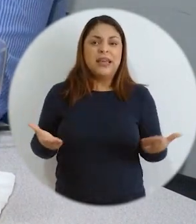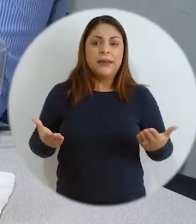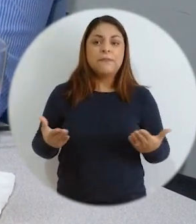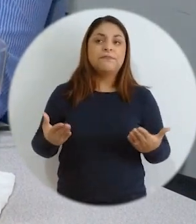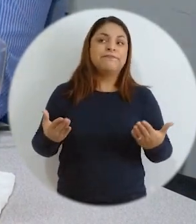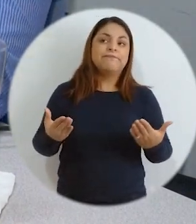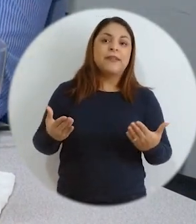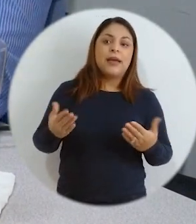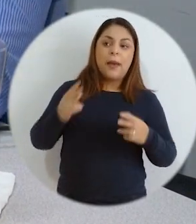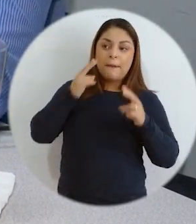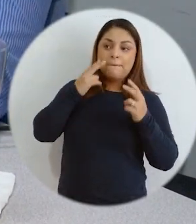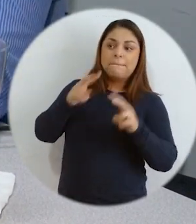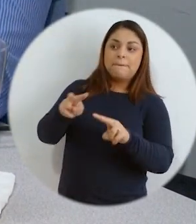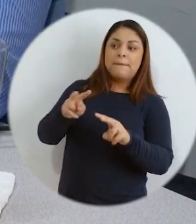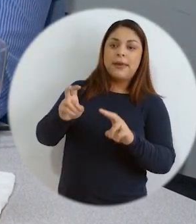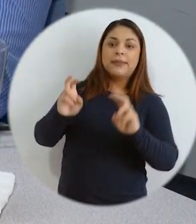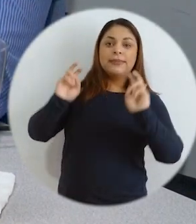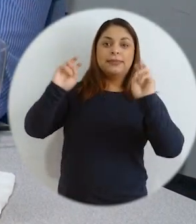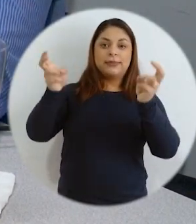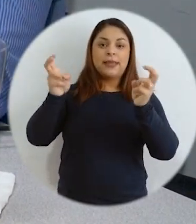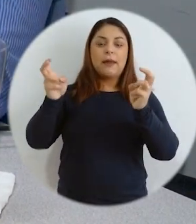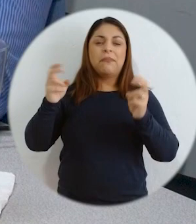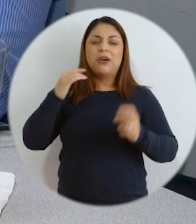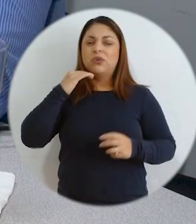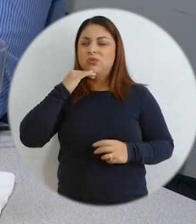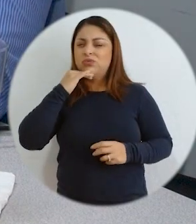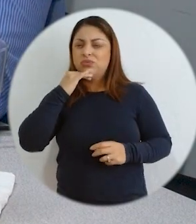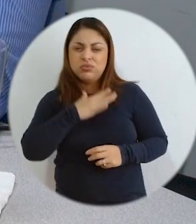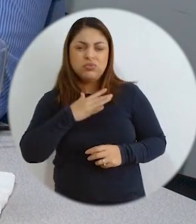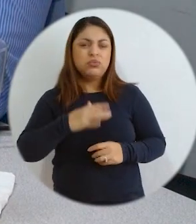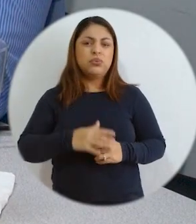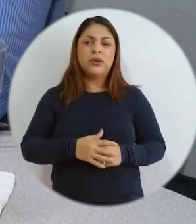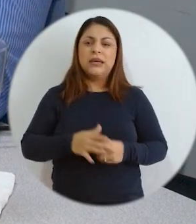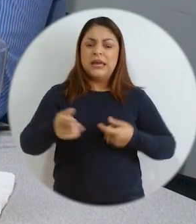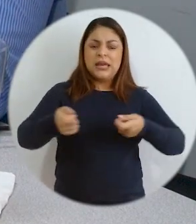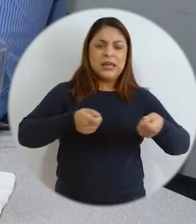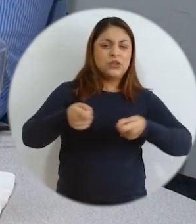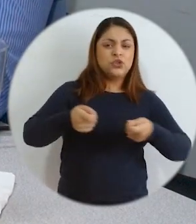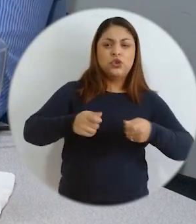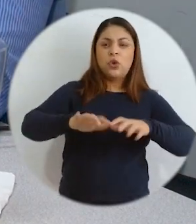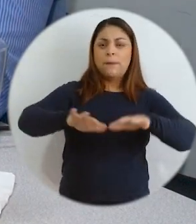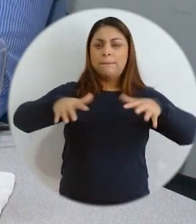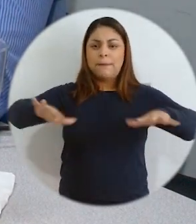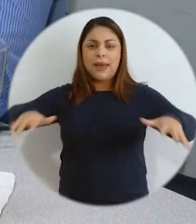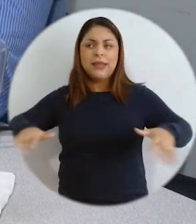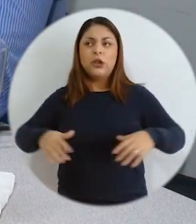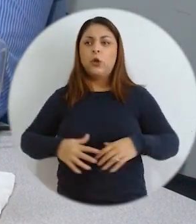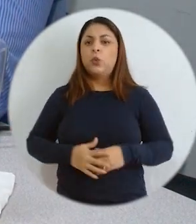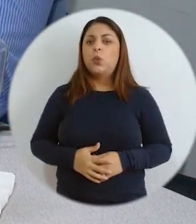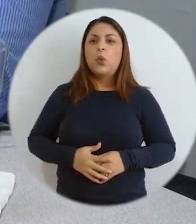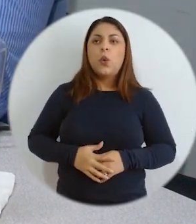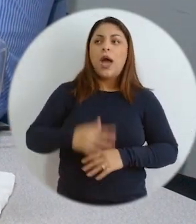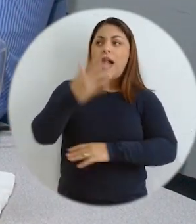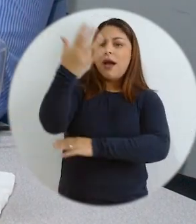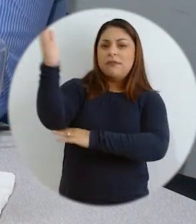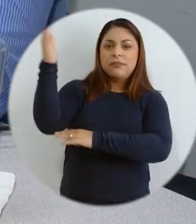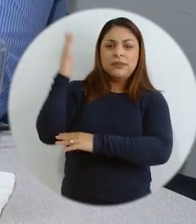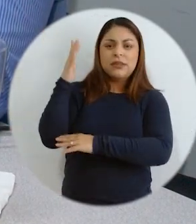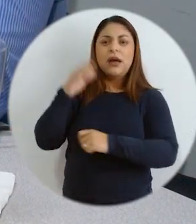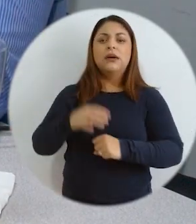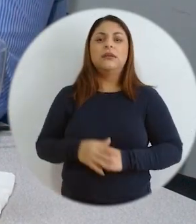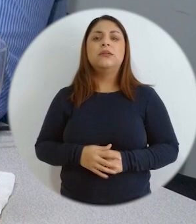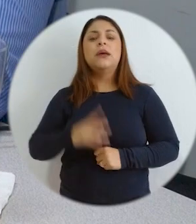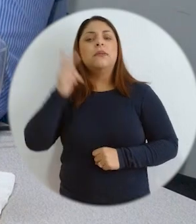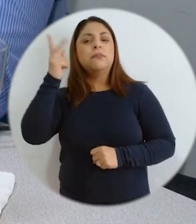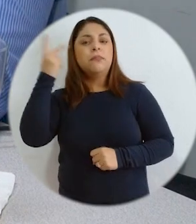áreas que ven el tema, ¿verdad?, de contaminación, gestión marino-costera, conservación